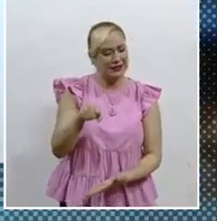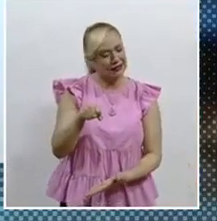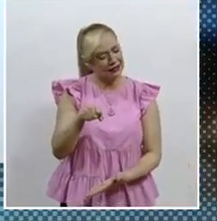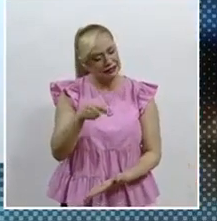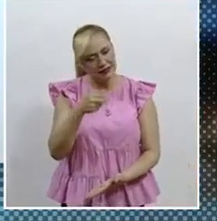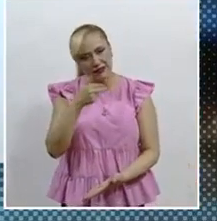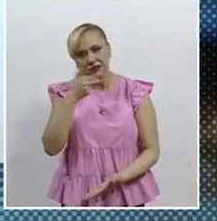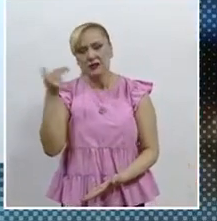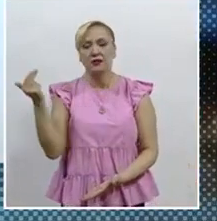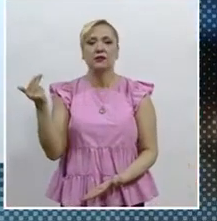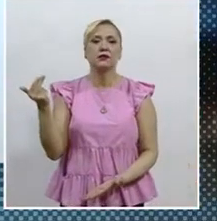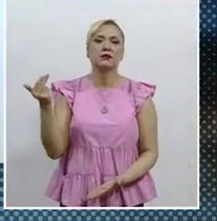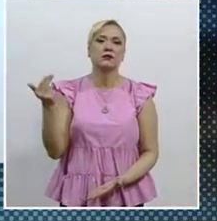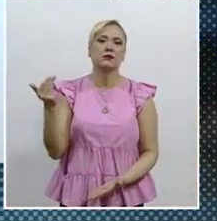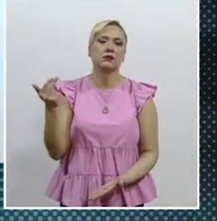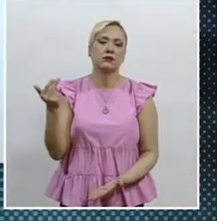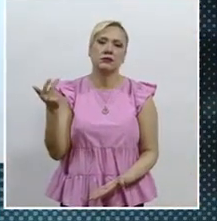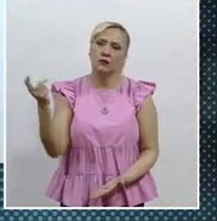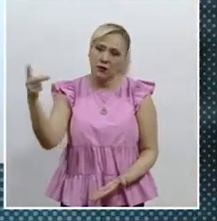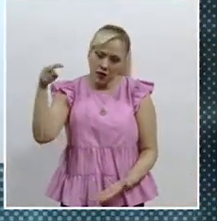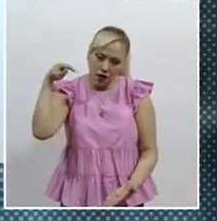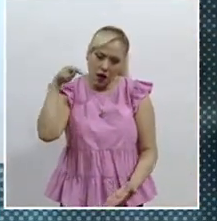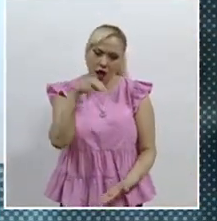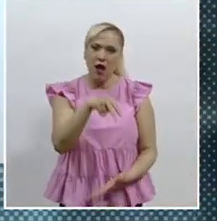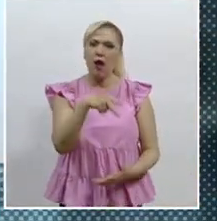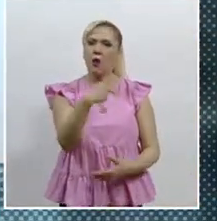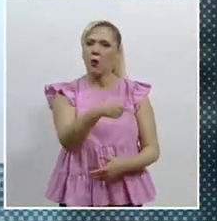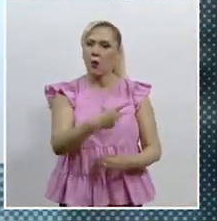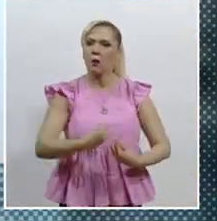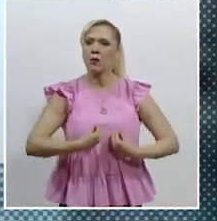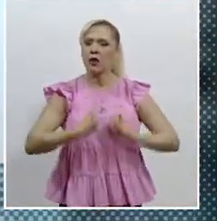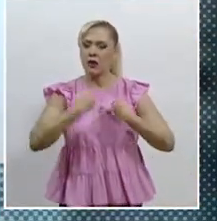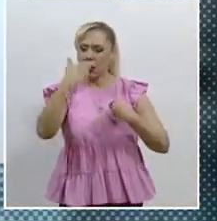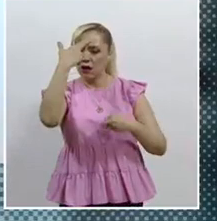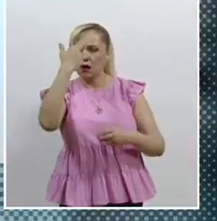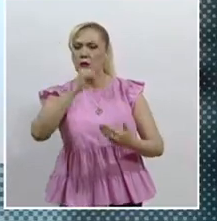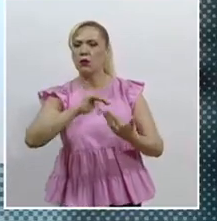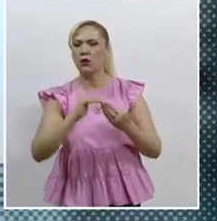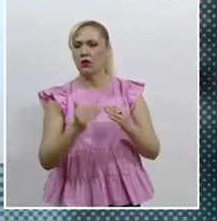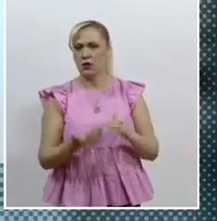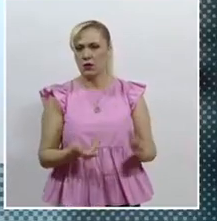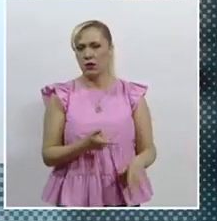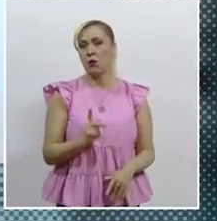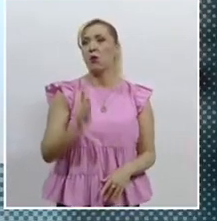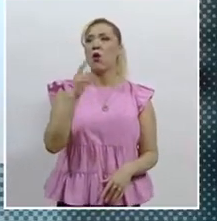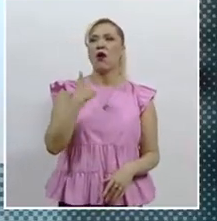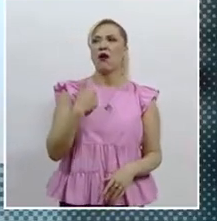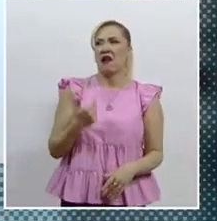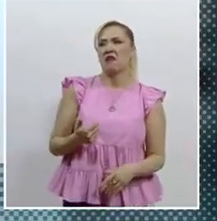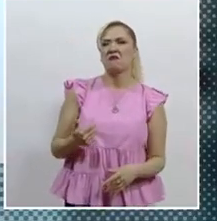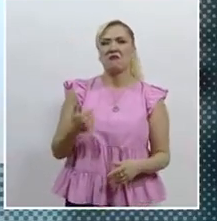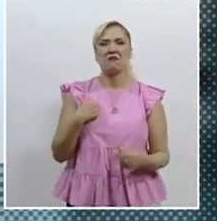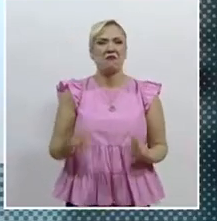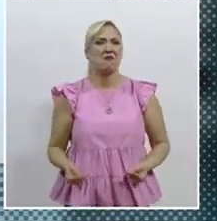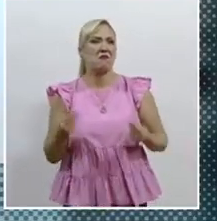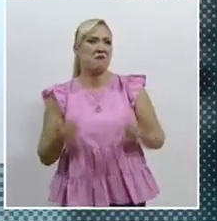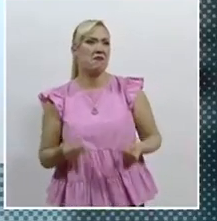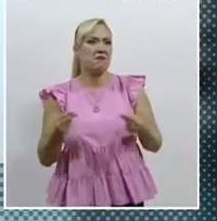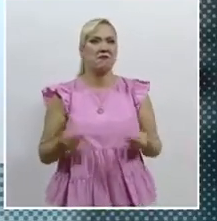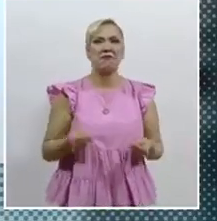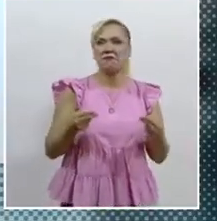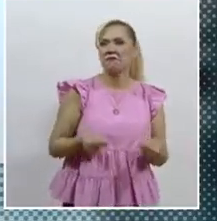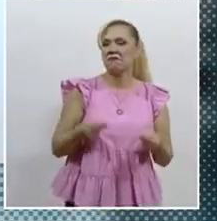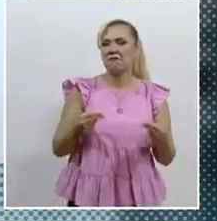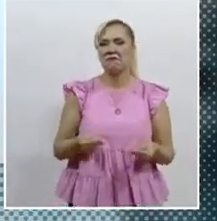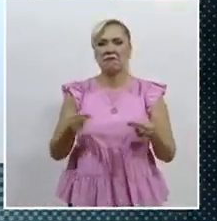suscrito debería de justificarse. No era nada más decir, esta joven señora